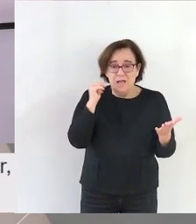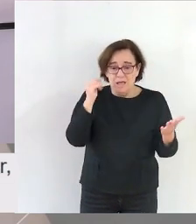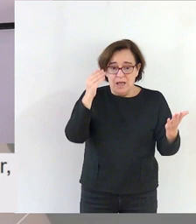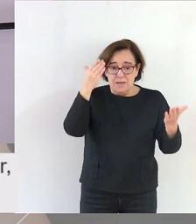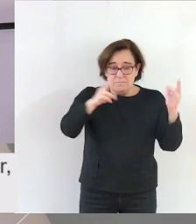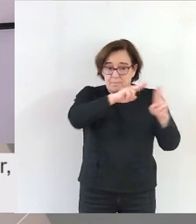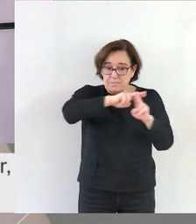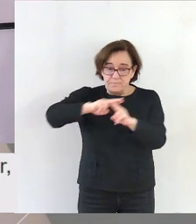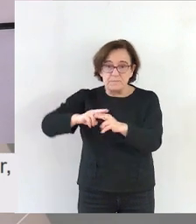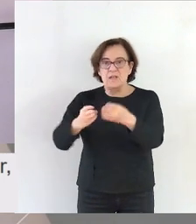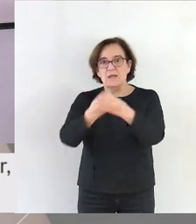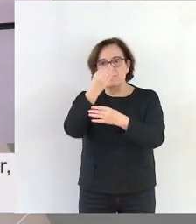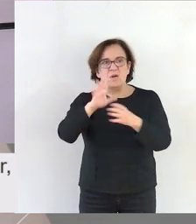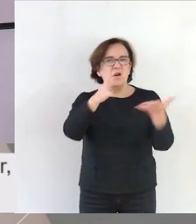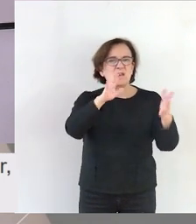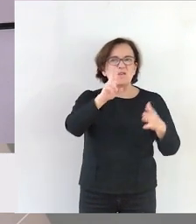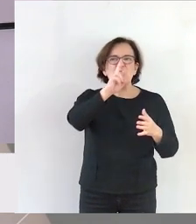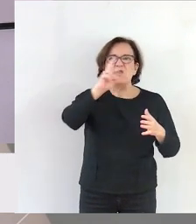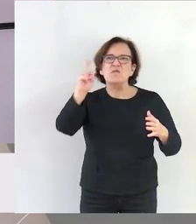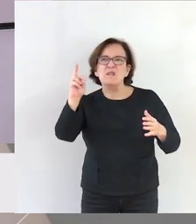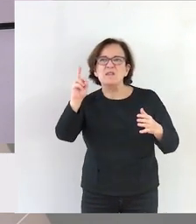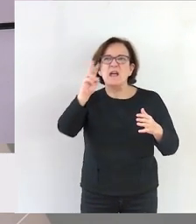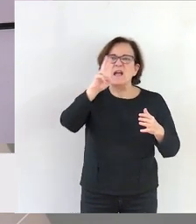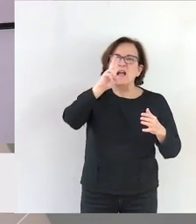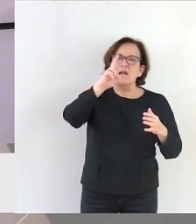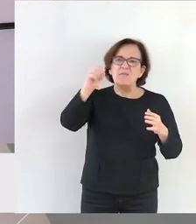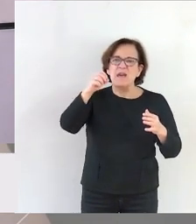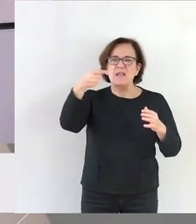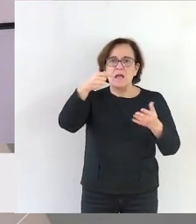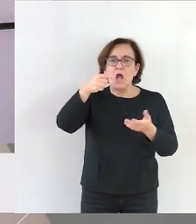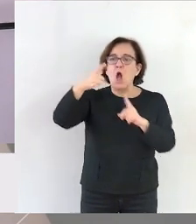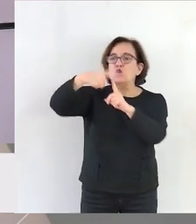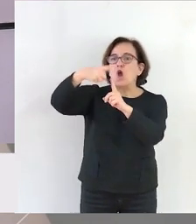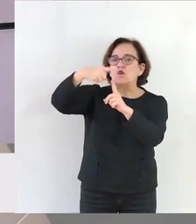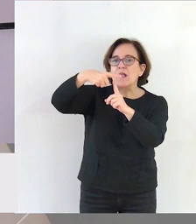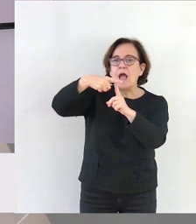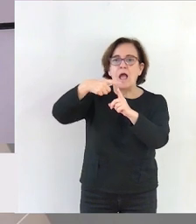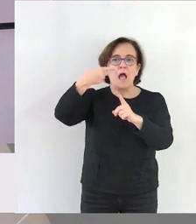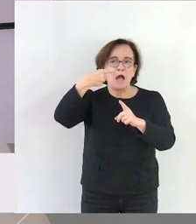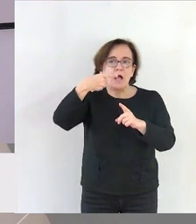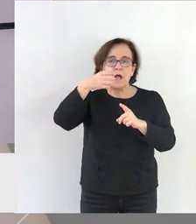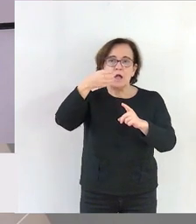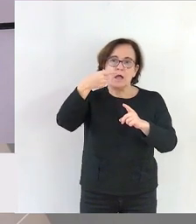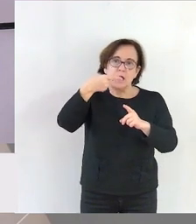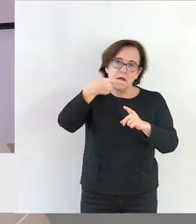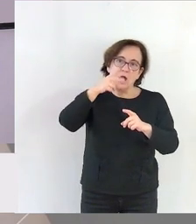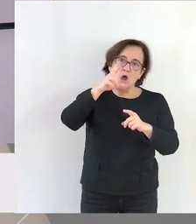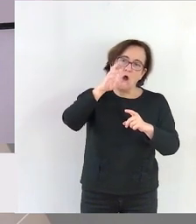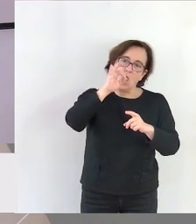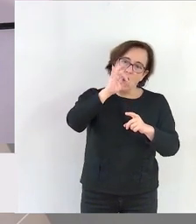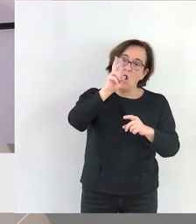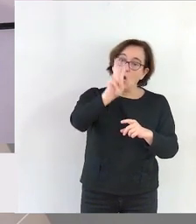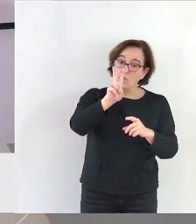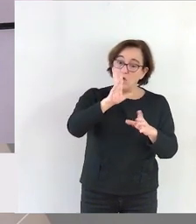tenemos es para emitir del orden de unos 220 gigatoneladas de CO2 aproximadamente hasta llegar a